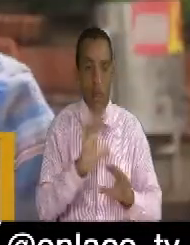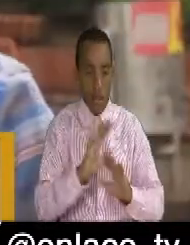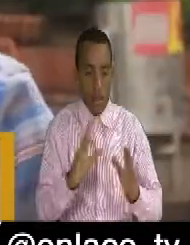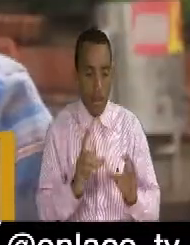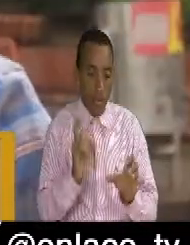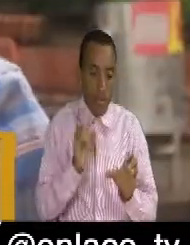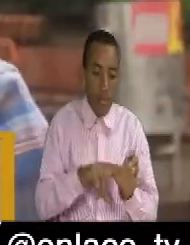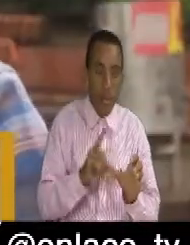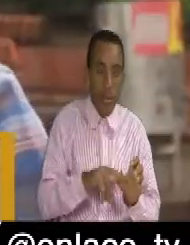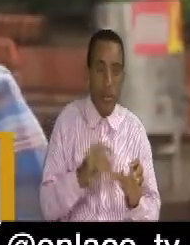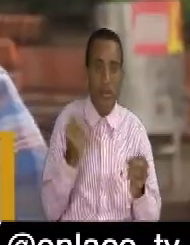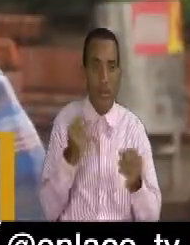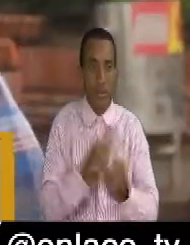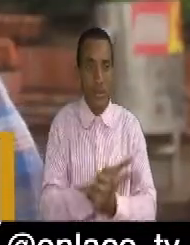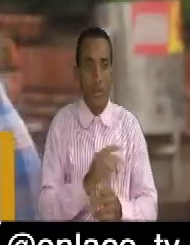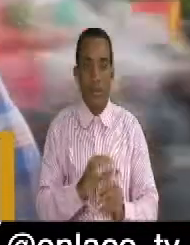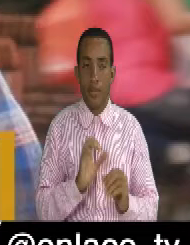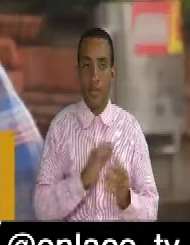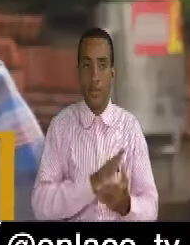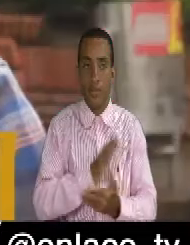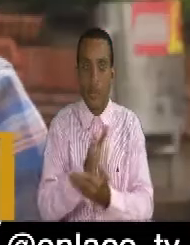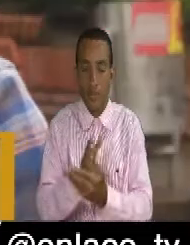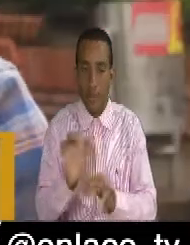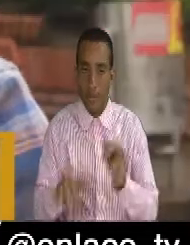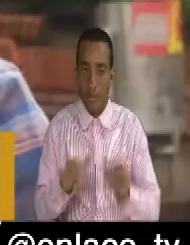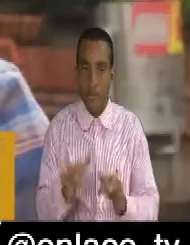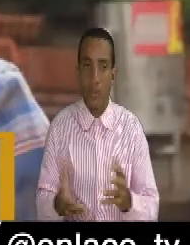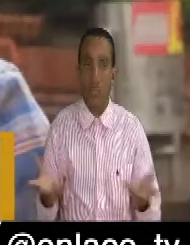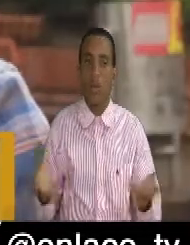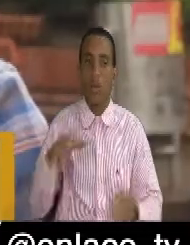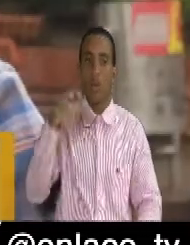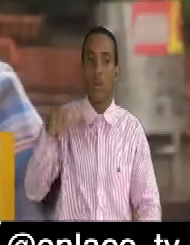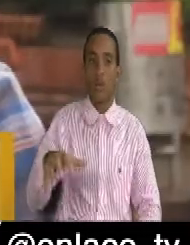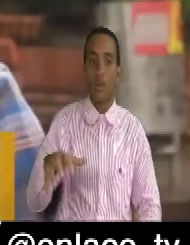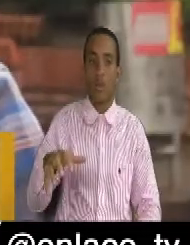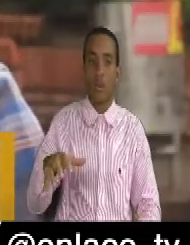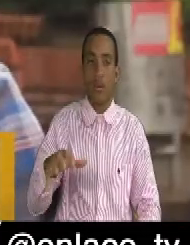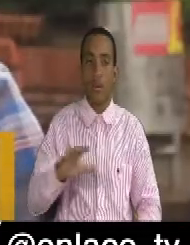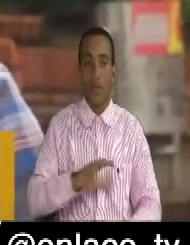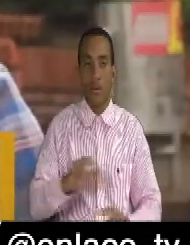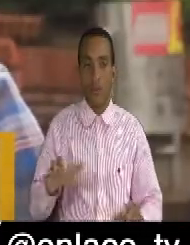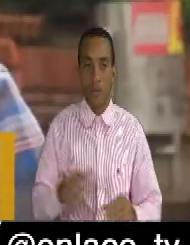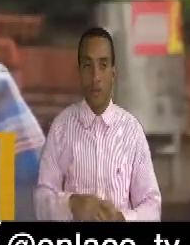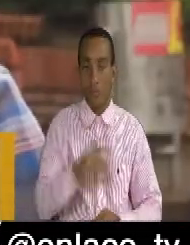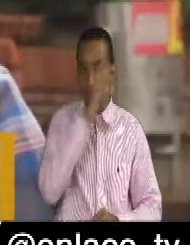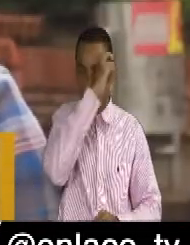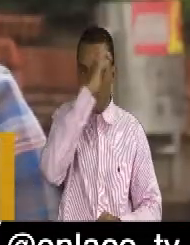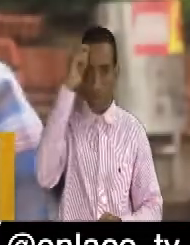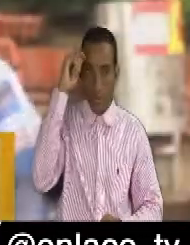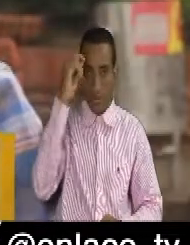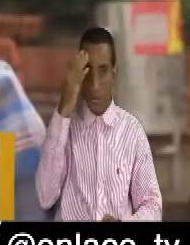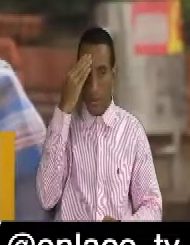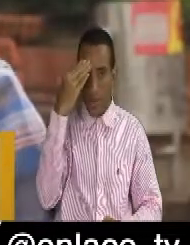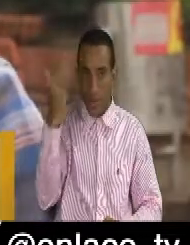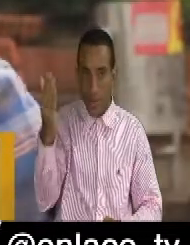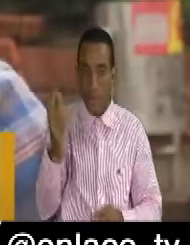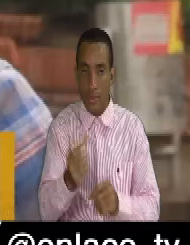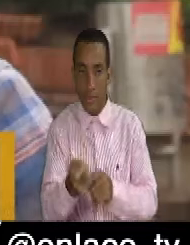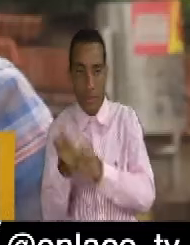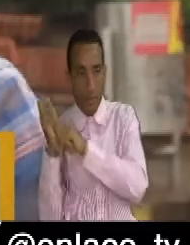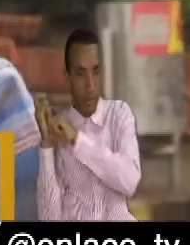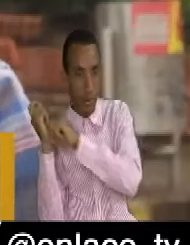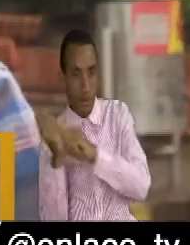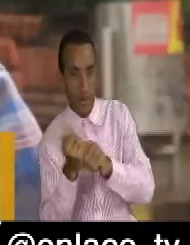que dirigirse a la Oficina de Paz y Convivencia, que está ubicada en la avenida Cinco Umbalar, piscinas olímpicas, antiguo Indiarba, al frente del estadio de béisbol. Además